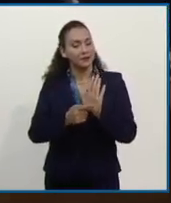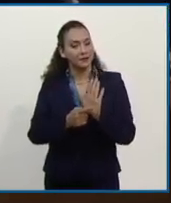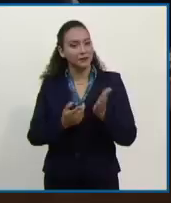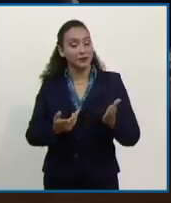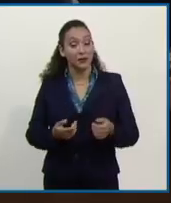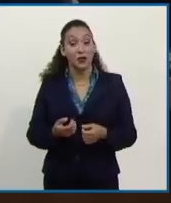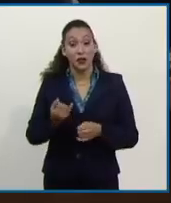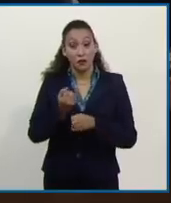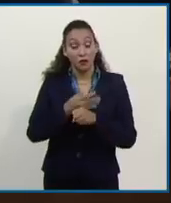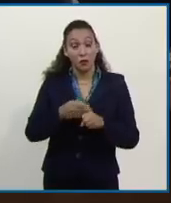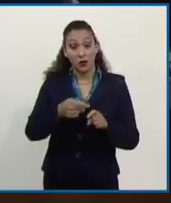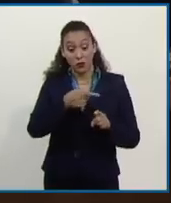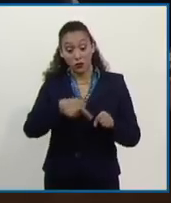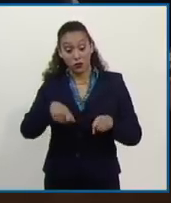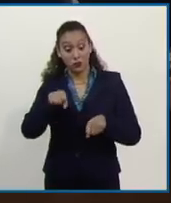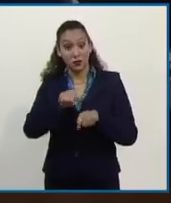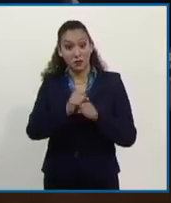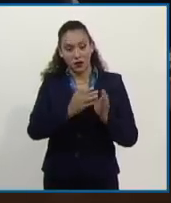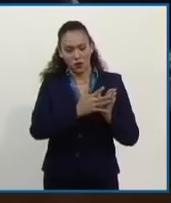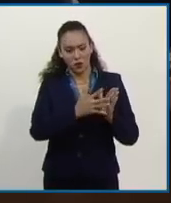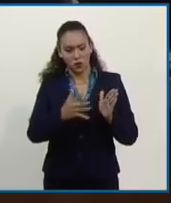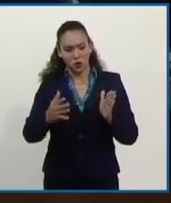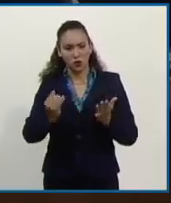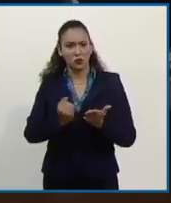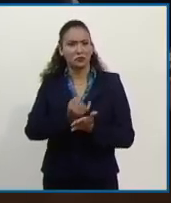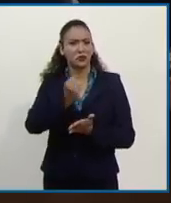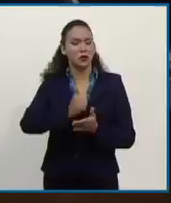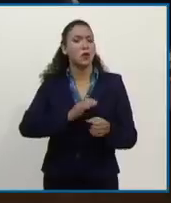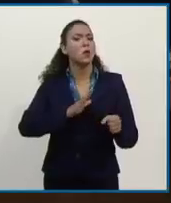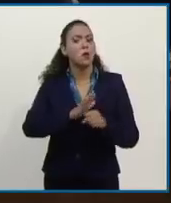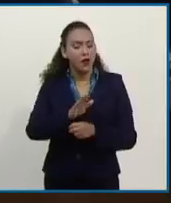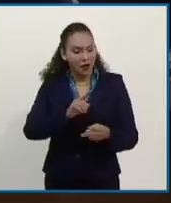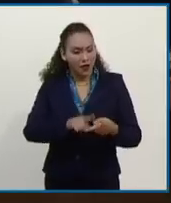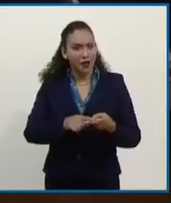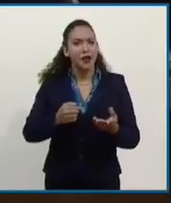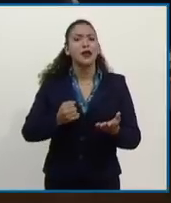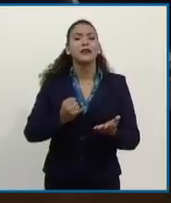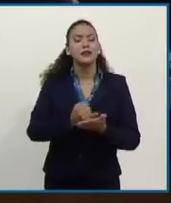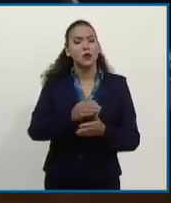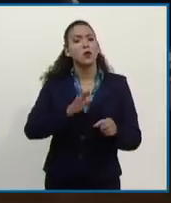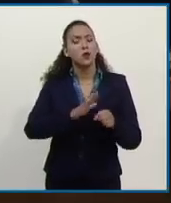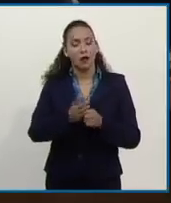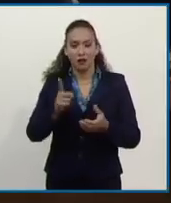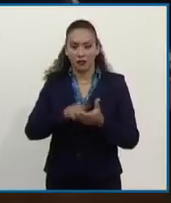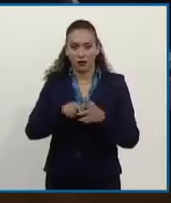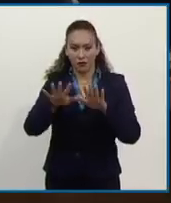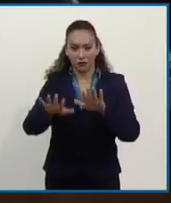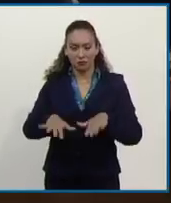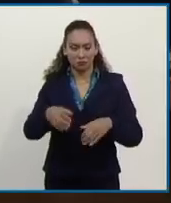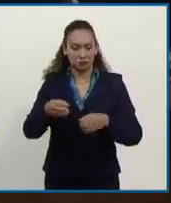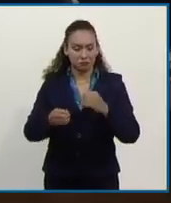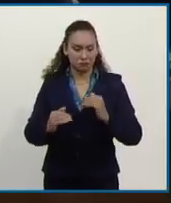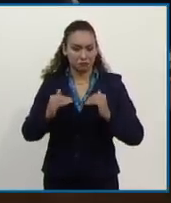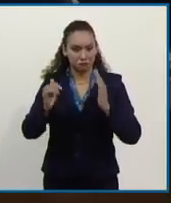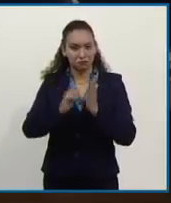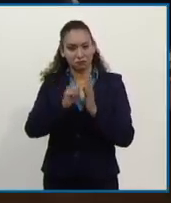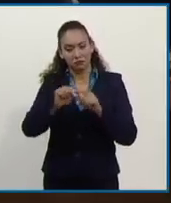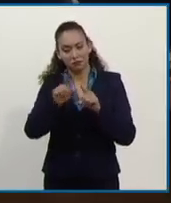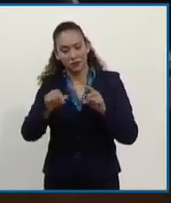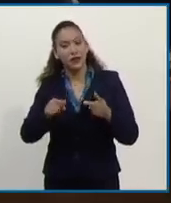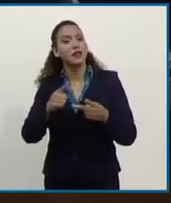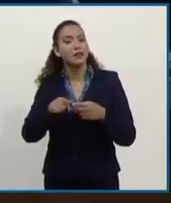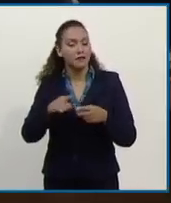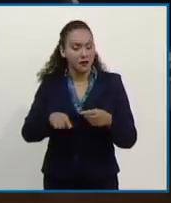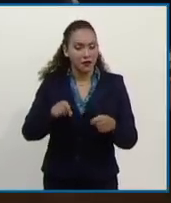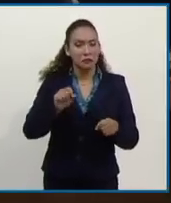de presentarle las sentencias más relevantes de la Suprema Corte en pleno y salas, así como las decisiones más importantes del Tribunal